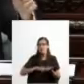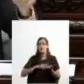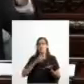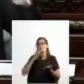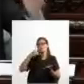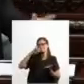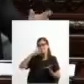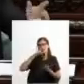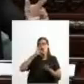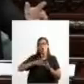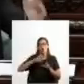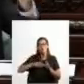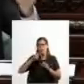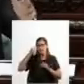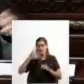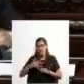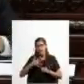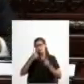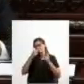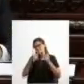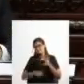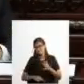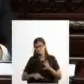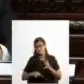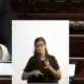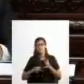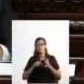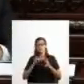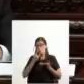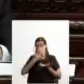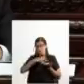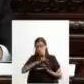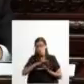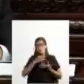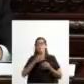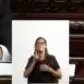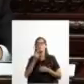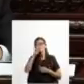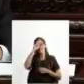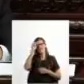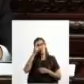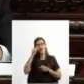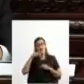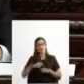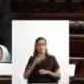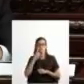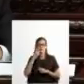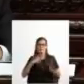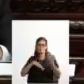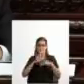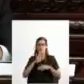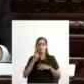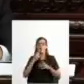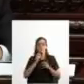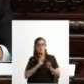tarifas públicas, combustibles excesivamente caros, etc. Al ser un sector condicionado por los precios internacionales, esto se nota mucho más cuando se